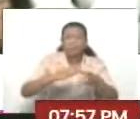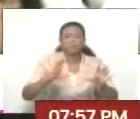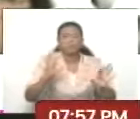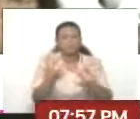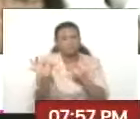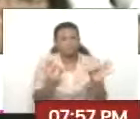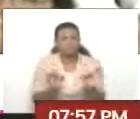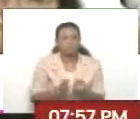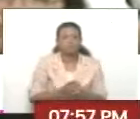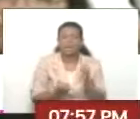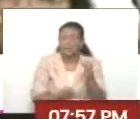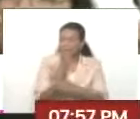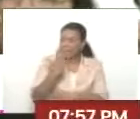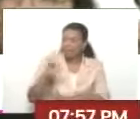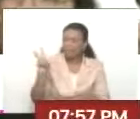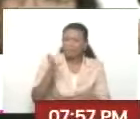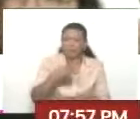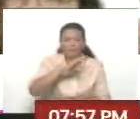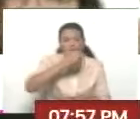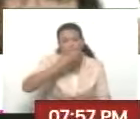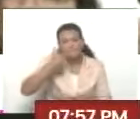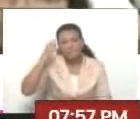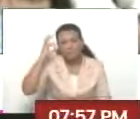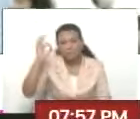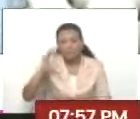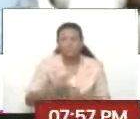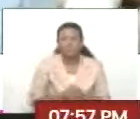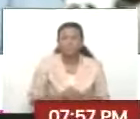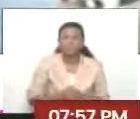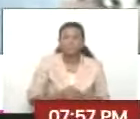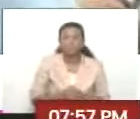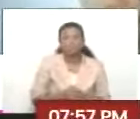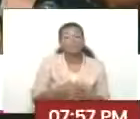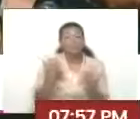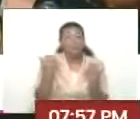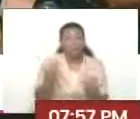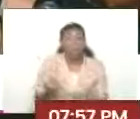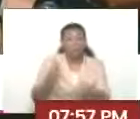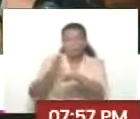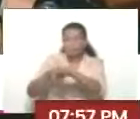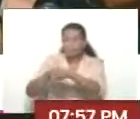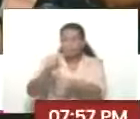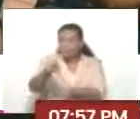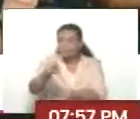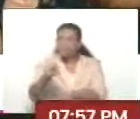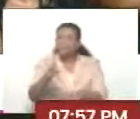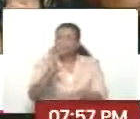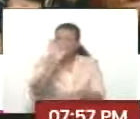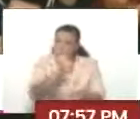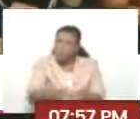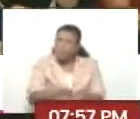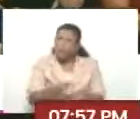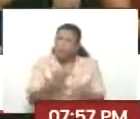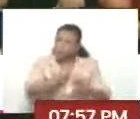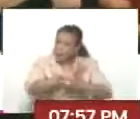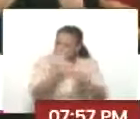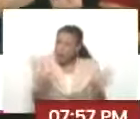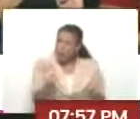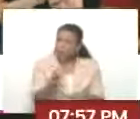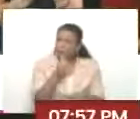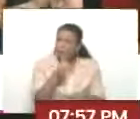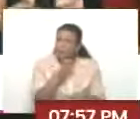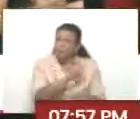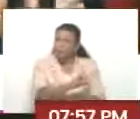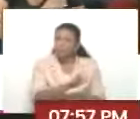hermosa, presidente, de construir el futuro de Venezuela. Correcto. Ahora, fíjate tú, vamos a estar claros.